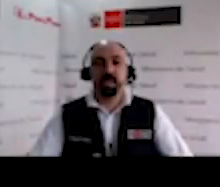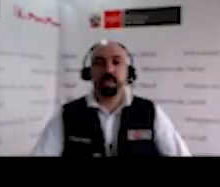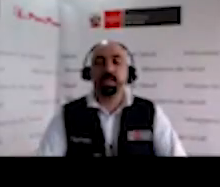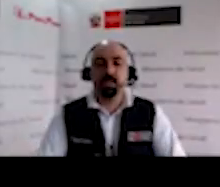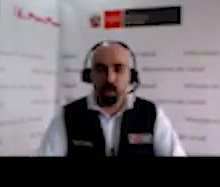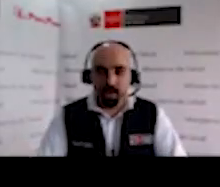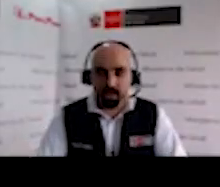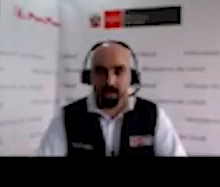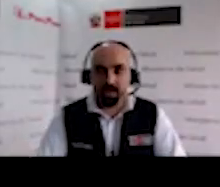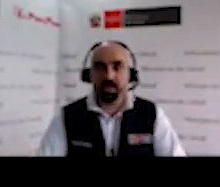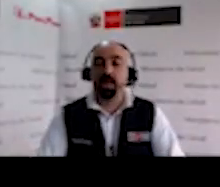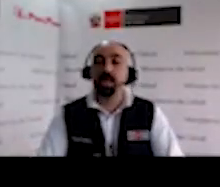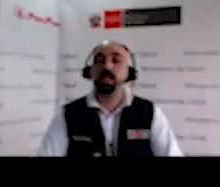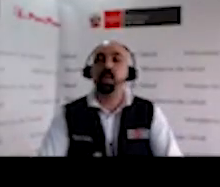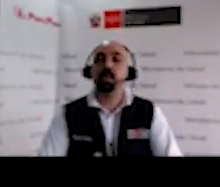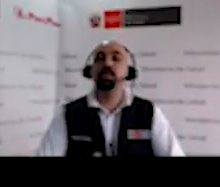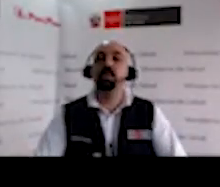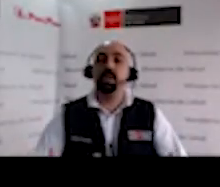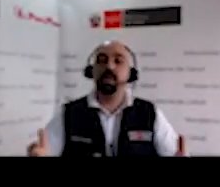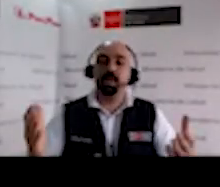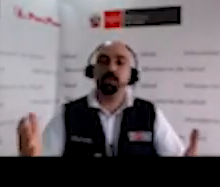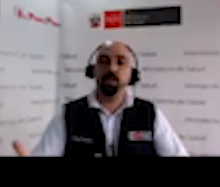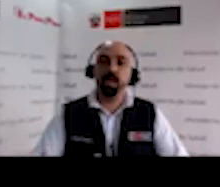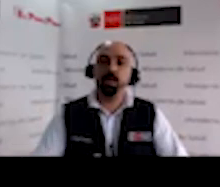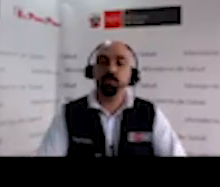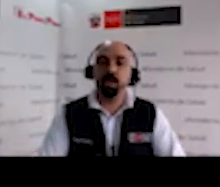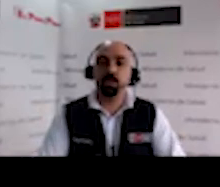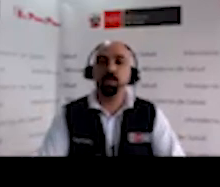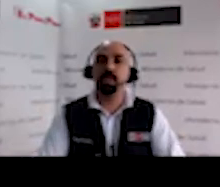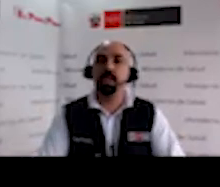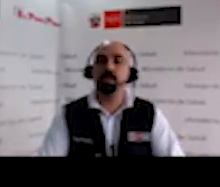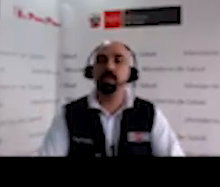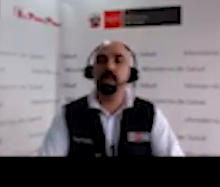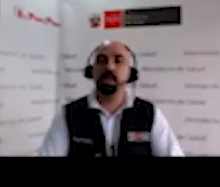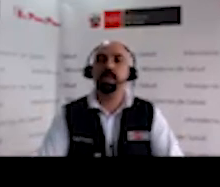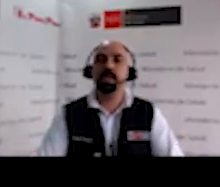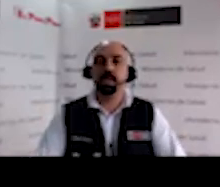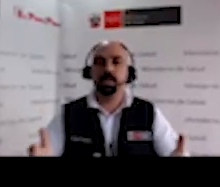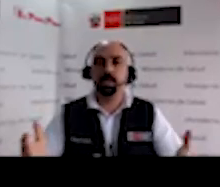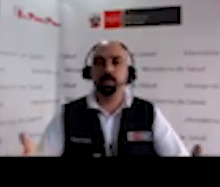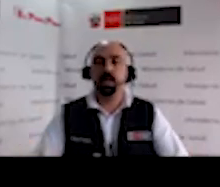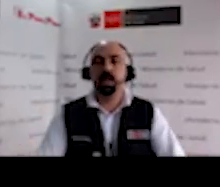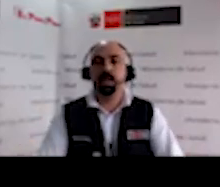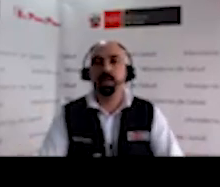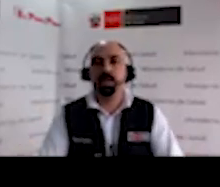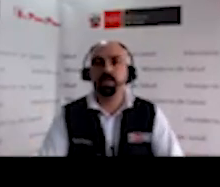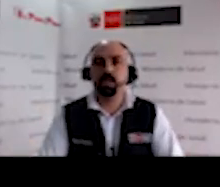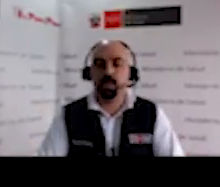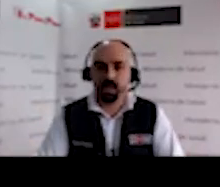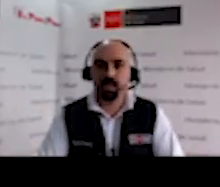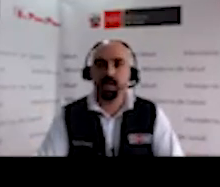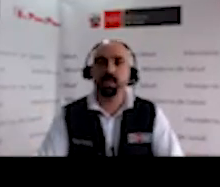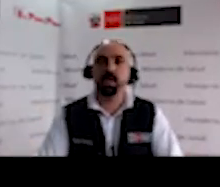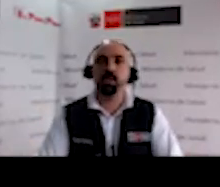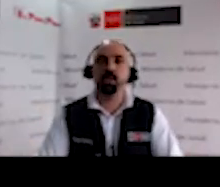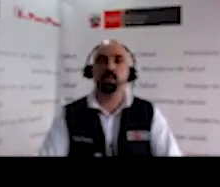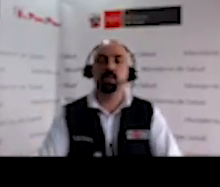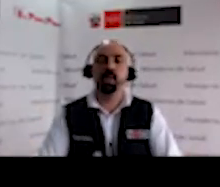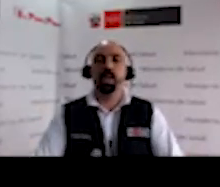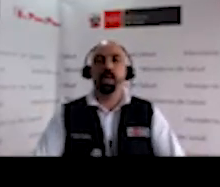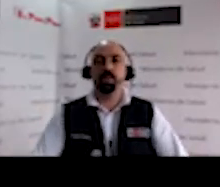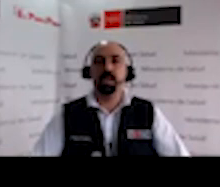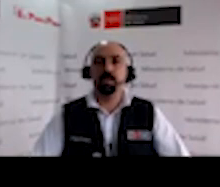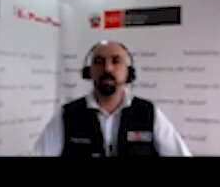Muy buenas tardes a todos los participantes. Les saludamos desde la Dirección de InfoSalud, Dirección General de Telesalud, Referencia y Urgencia del Ministerio de